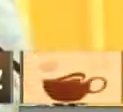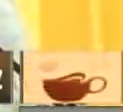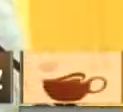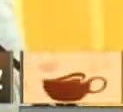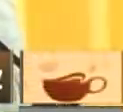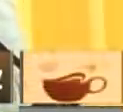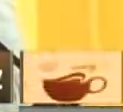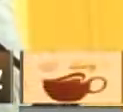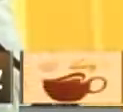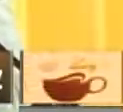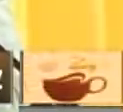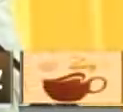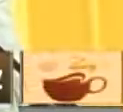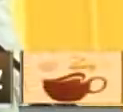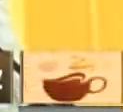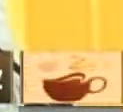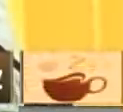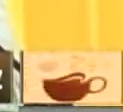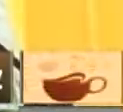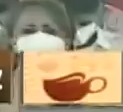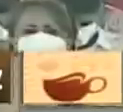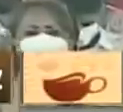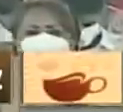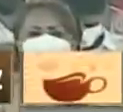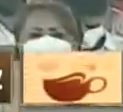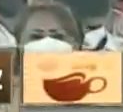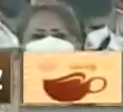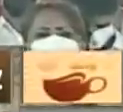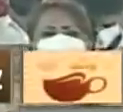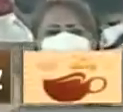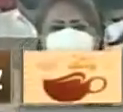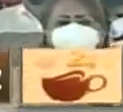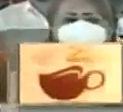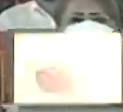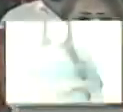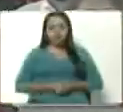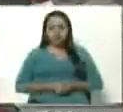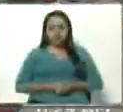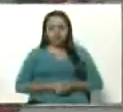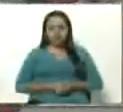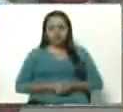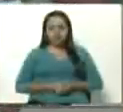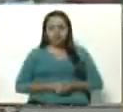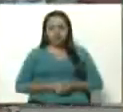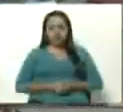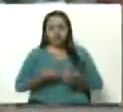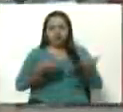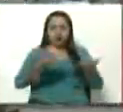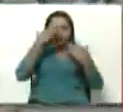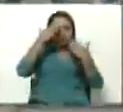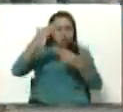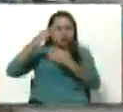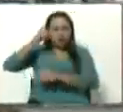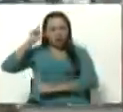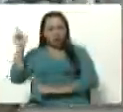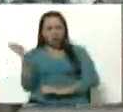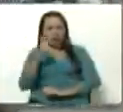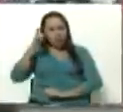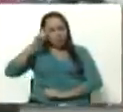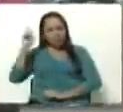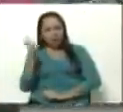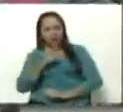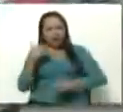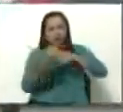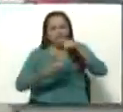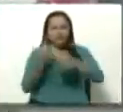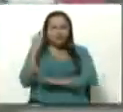gobernador. Y desde aquí saludamos a todo el Guárico y a toda Venezuela. Guárico, Guárico, Guárico con la Revolución